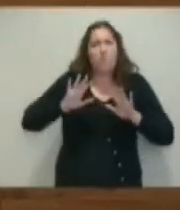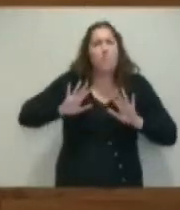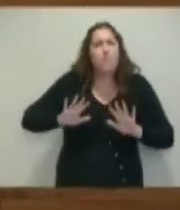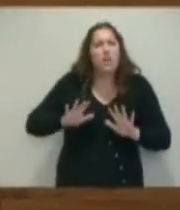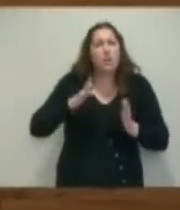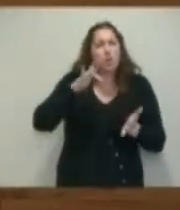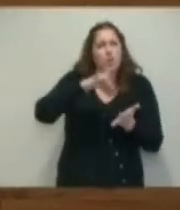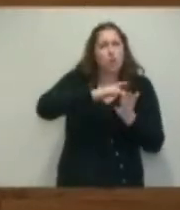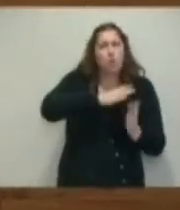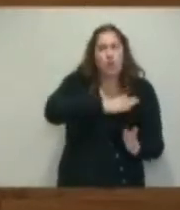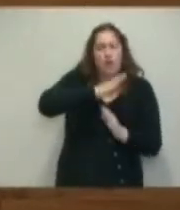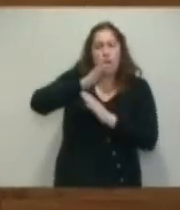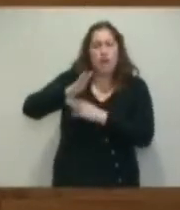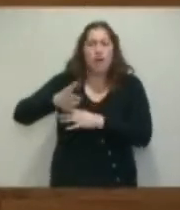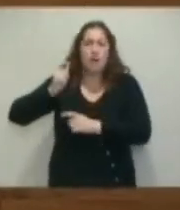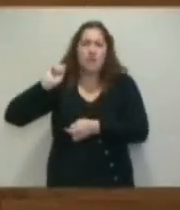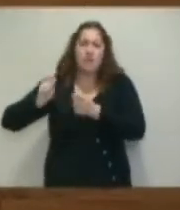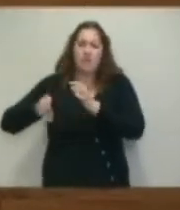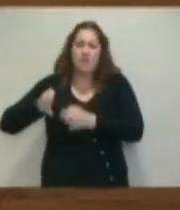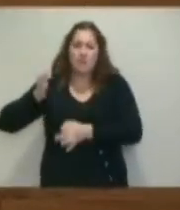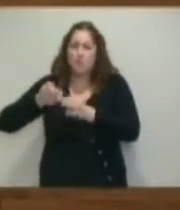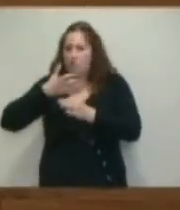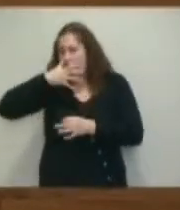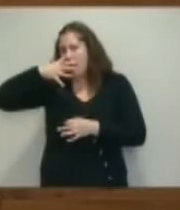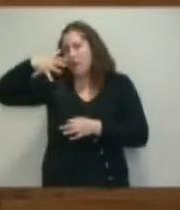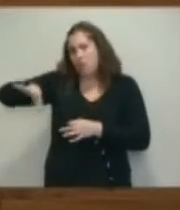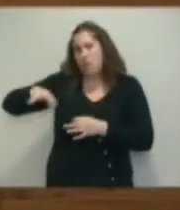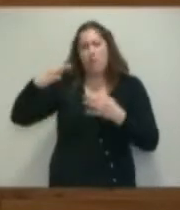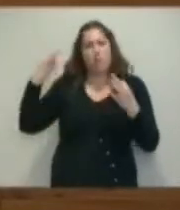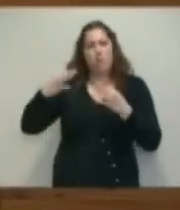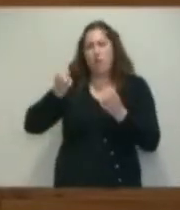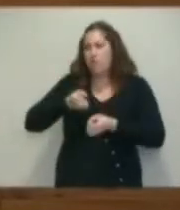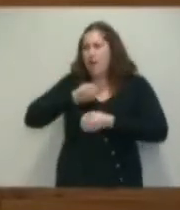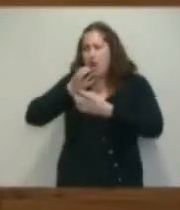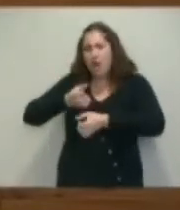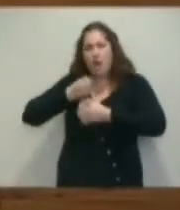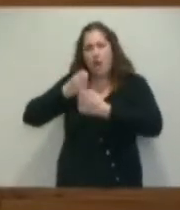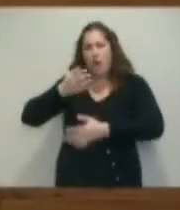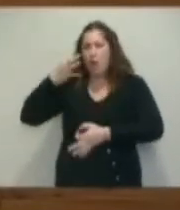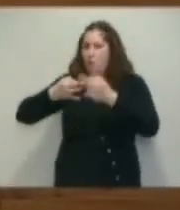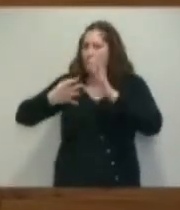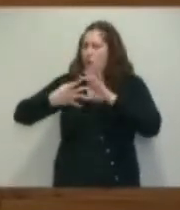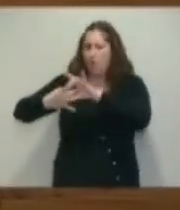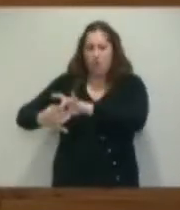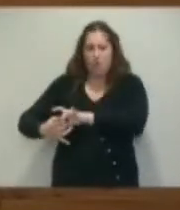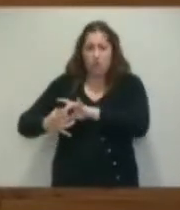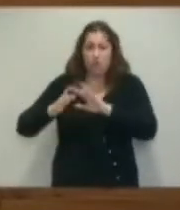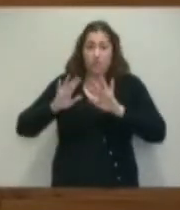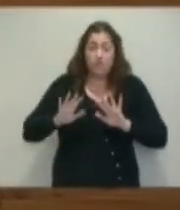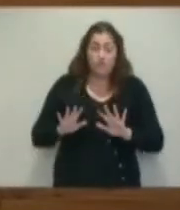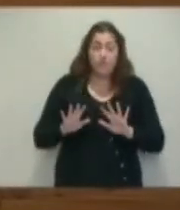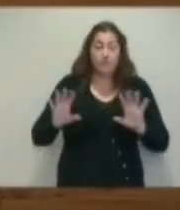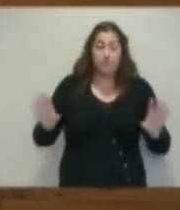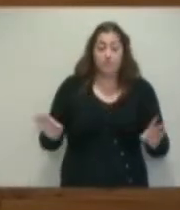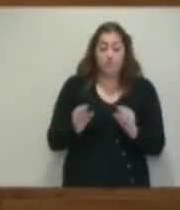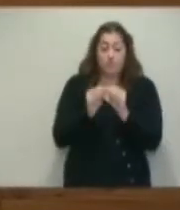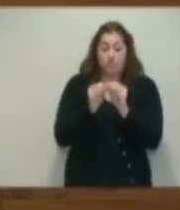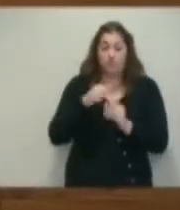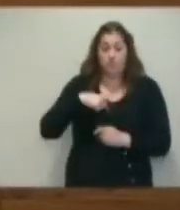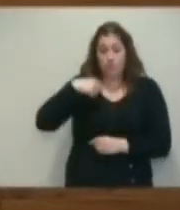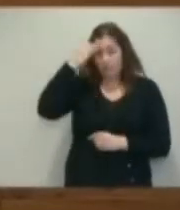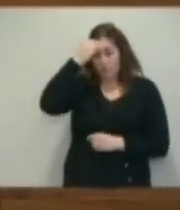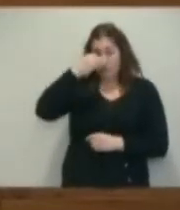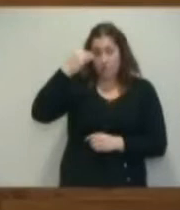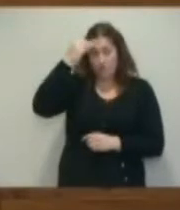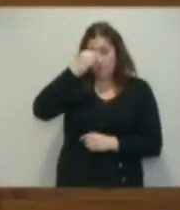los tribunales hay que ir con argumentos exclusivamente jurídicos. En definitiva, creemos que